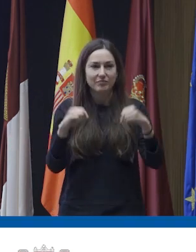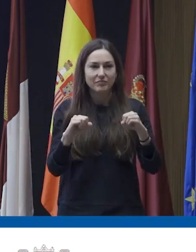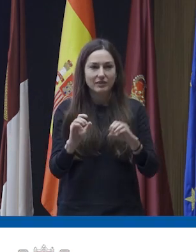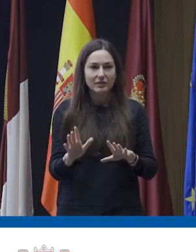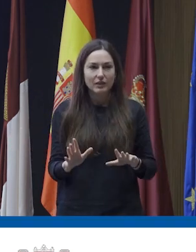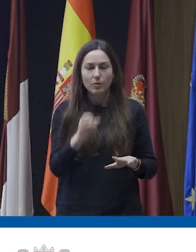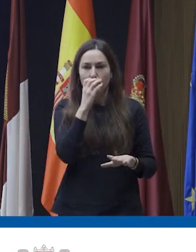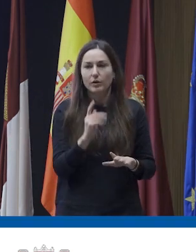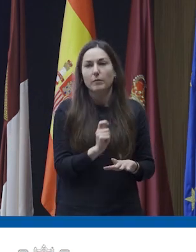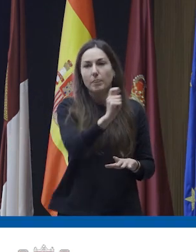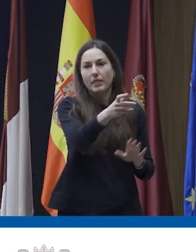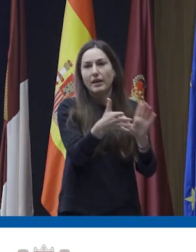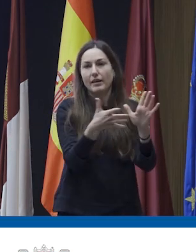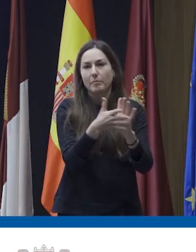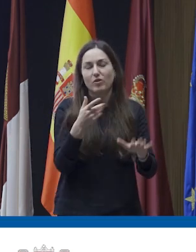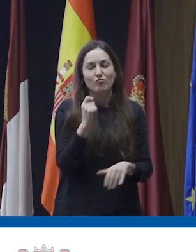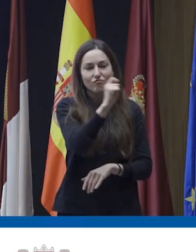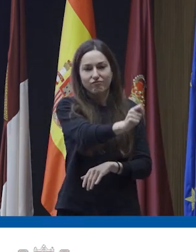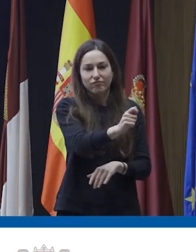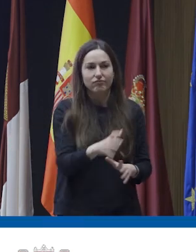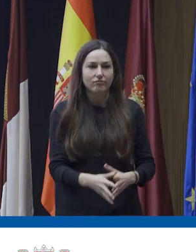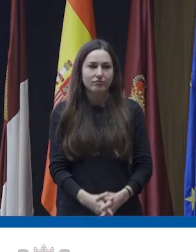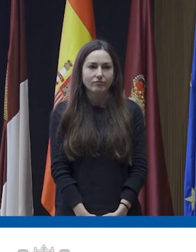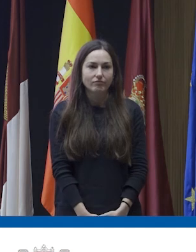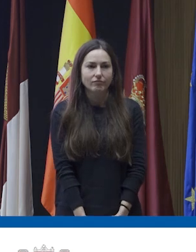voy para allá rápidamente.